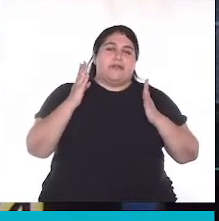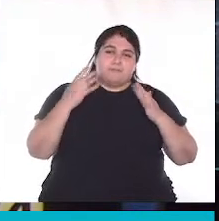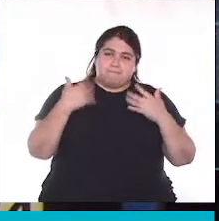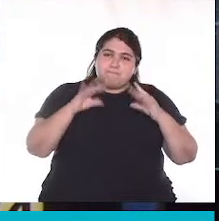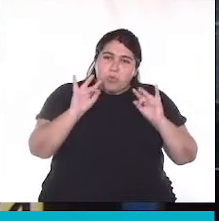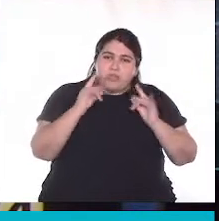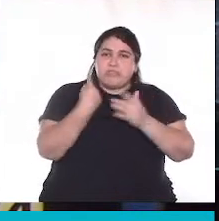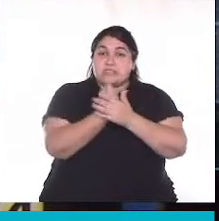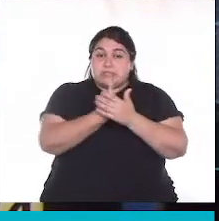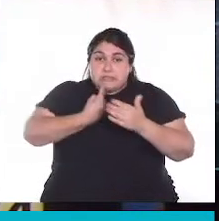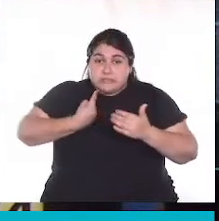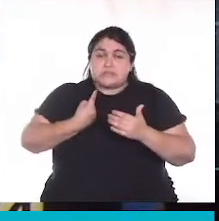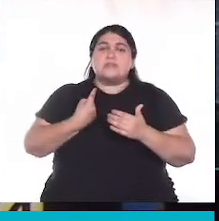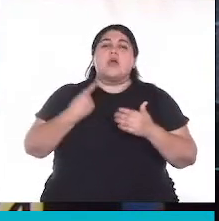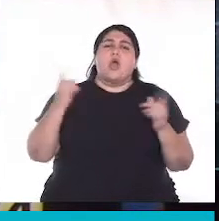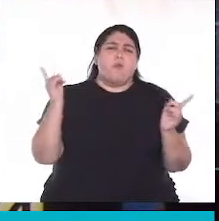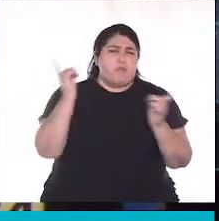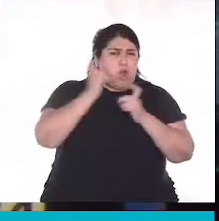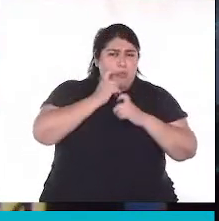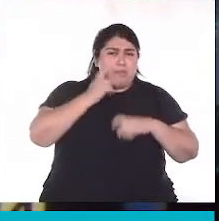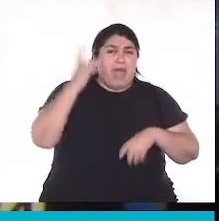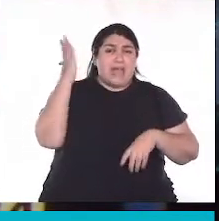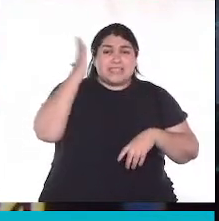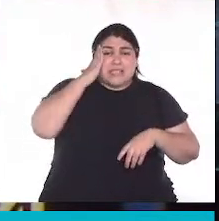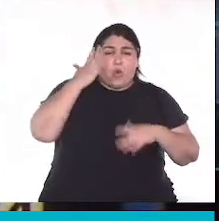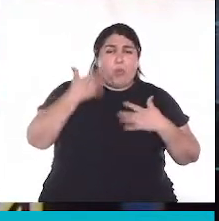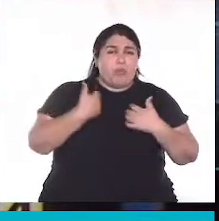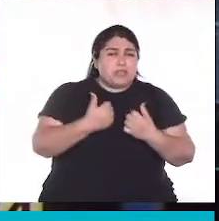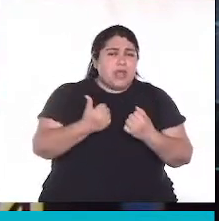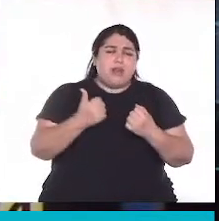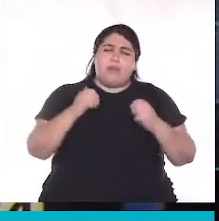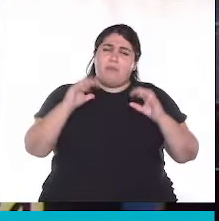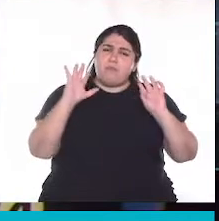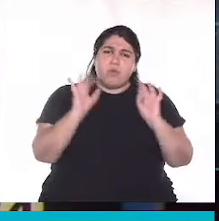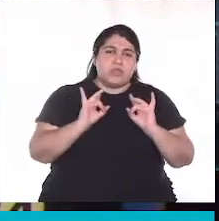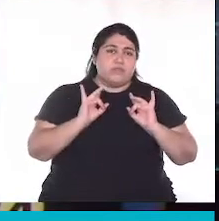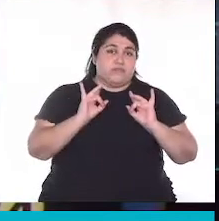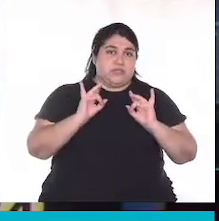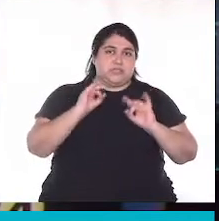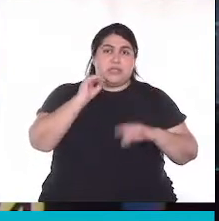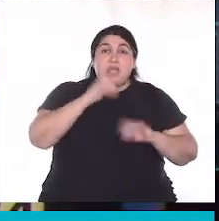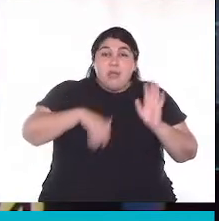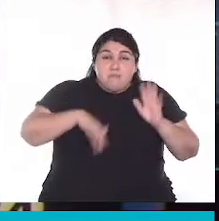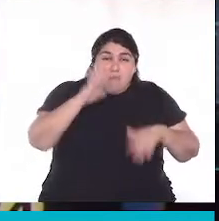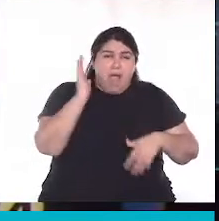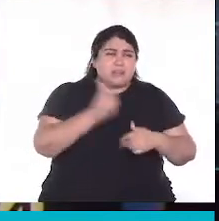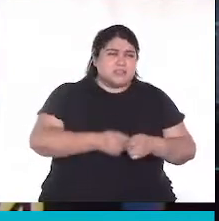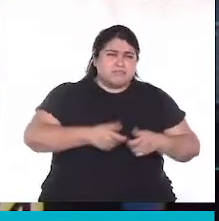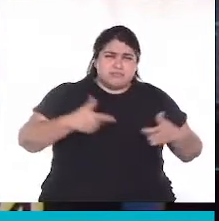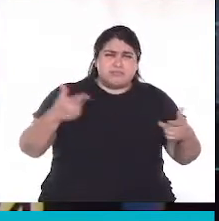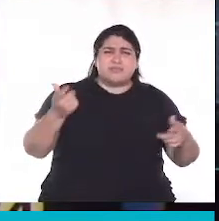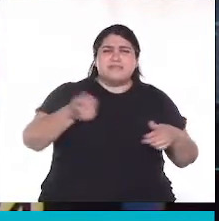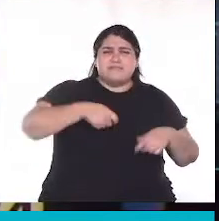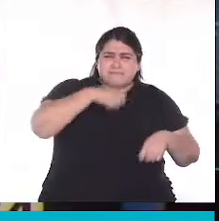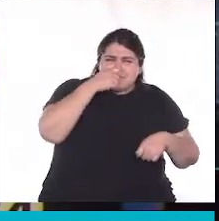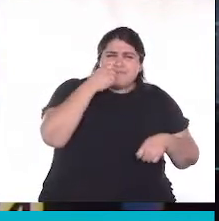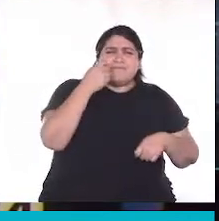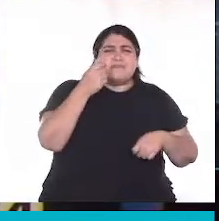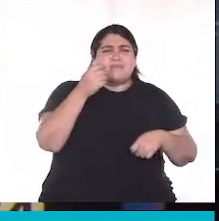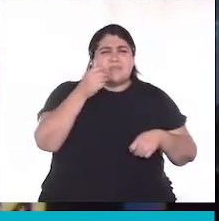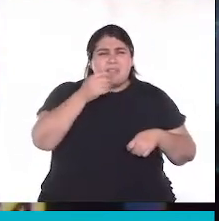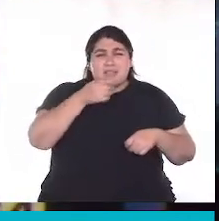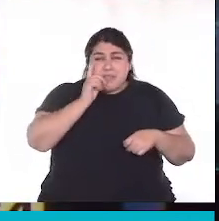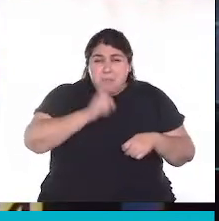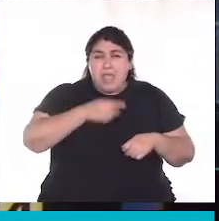todas las problemáticas de salud mental y lamentablemente el consumo, y no solo de sustancias ilícitas, sino también de las